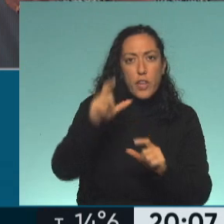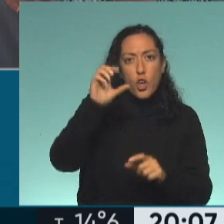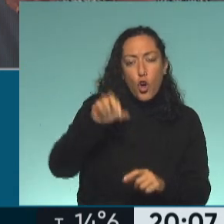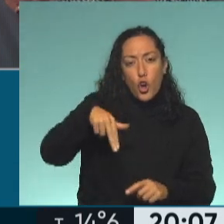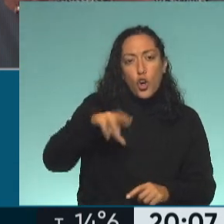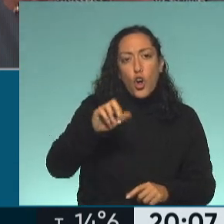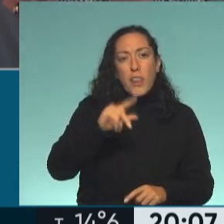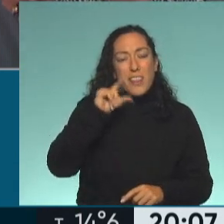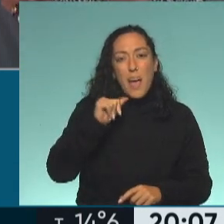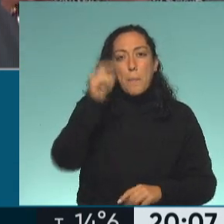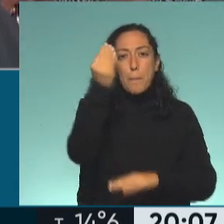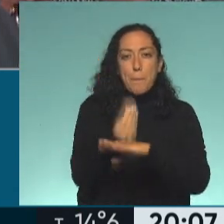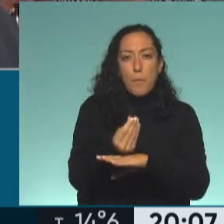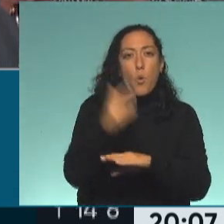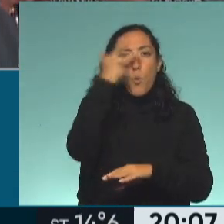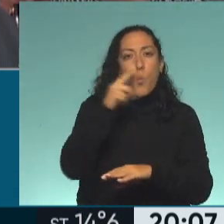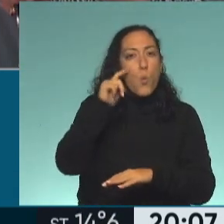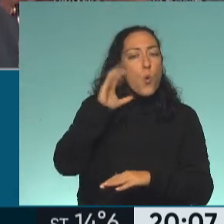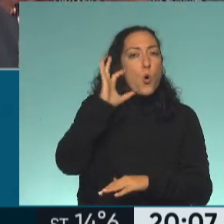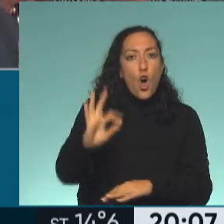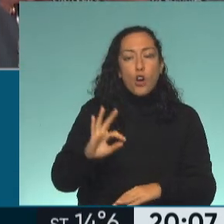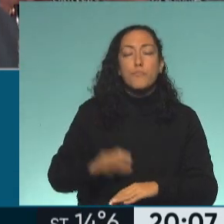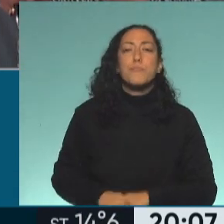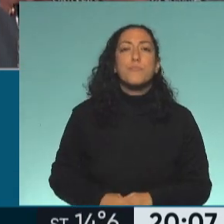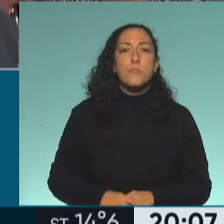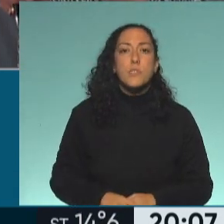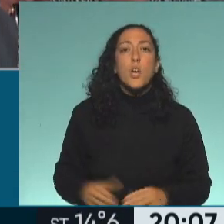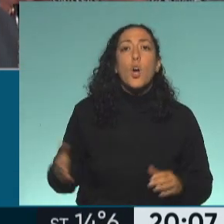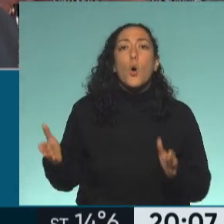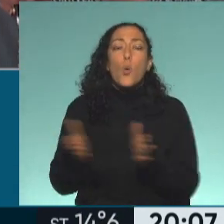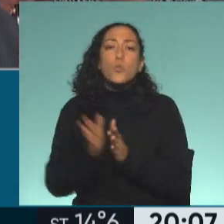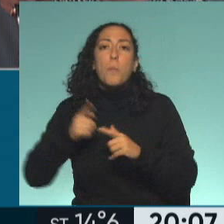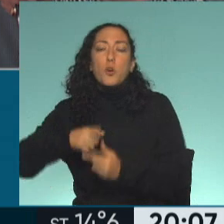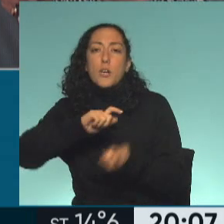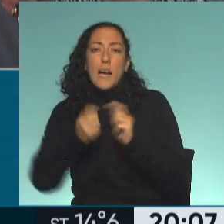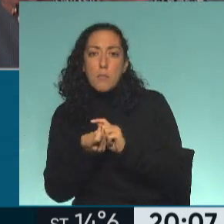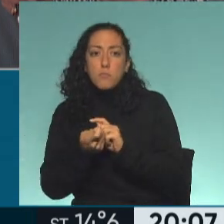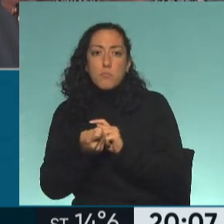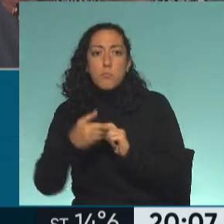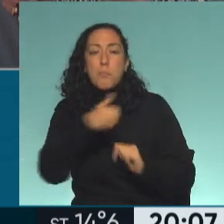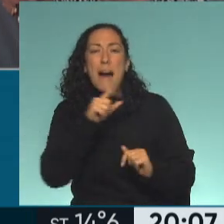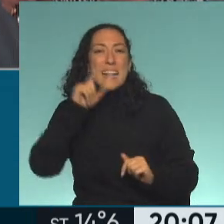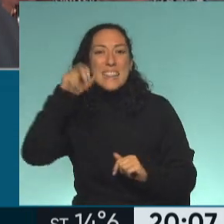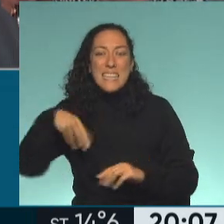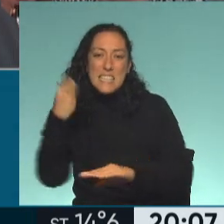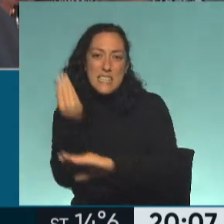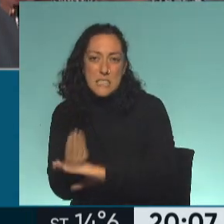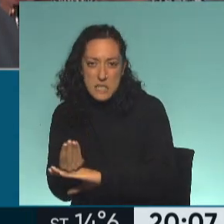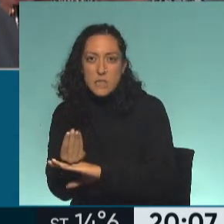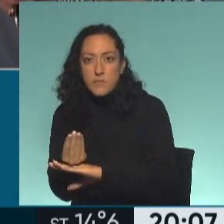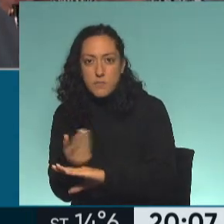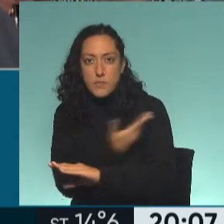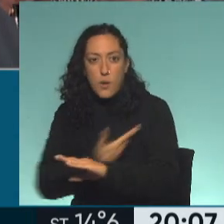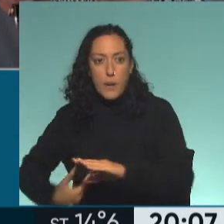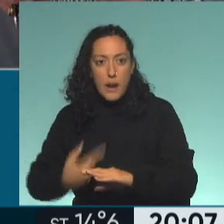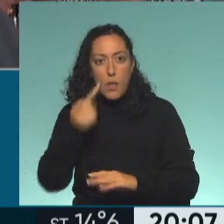Hugo Pasalacqua, que será el candidato, y Juntos por el Cambio tiene a Martín Arjol como su candidato a